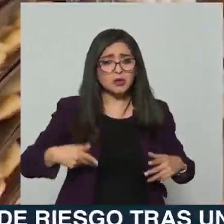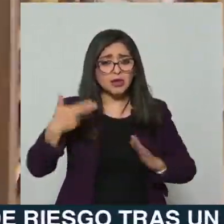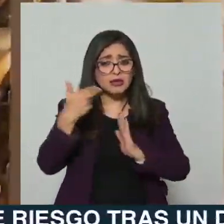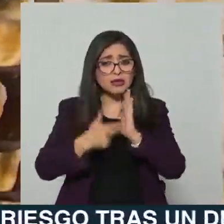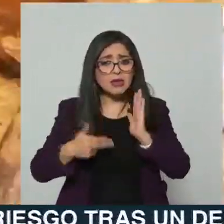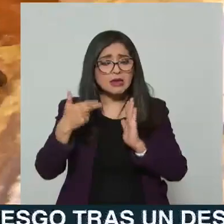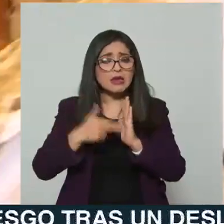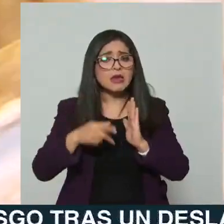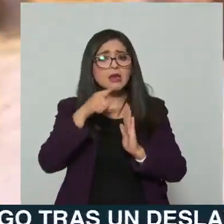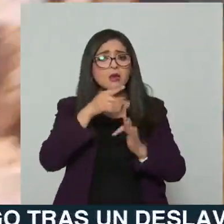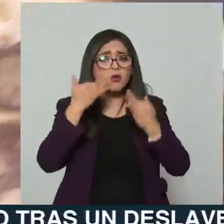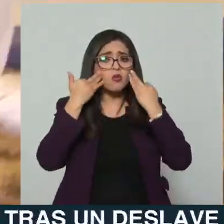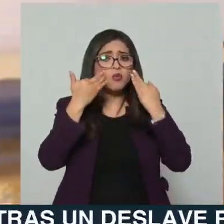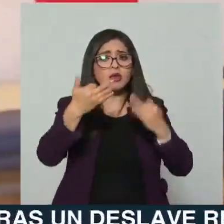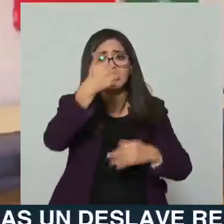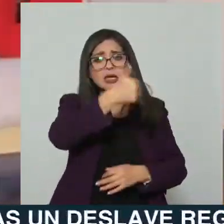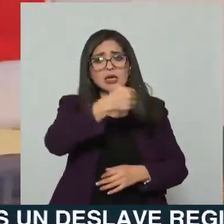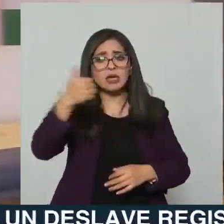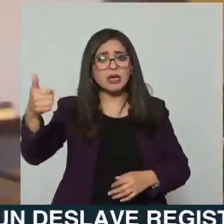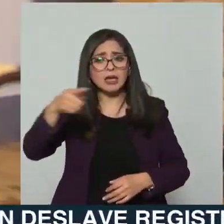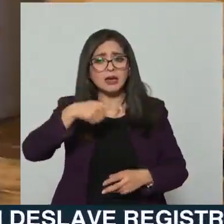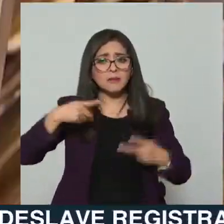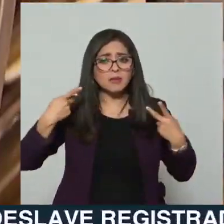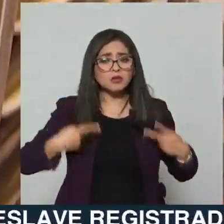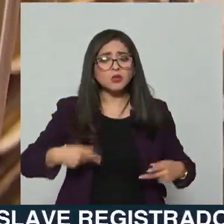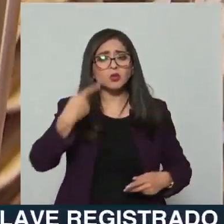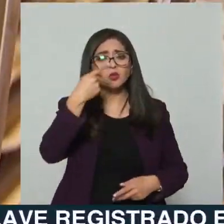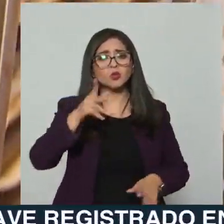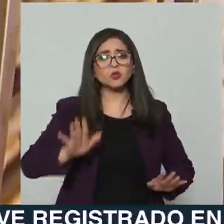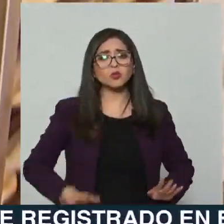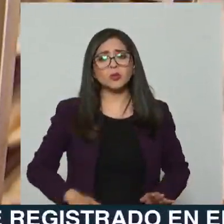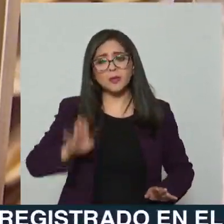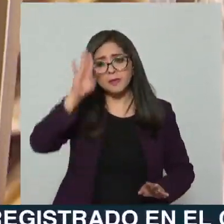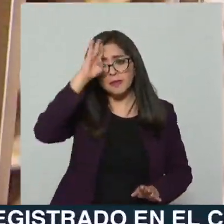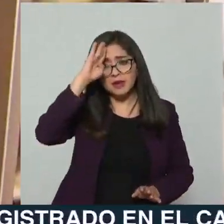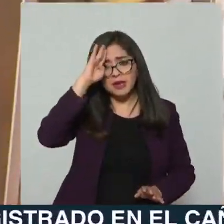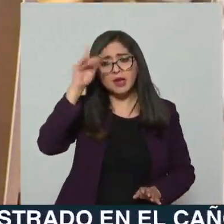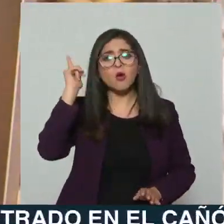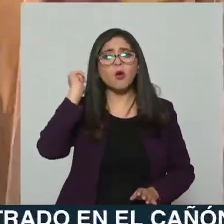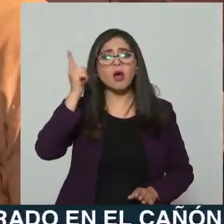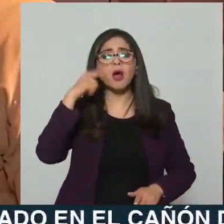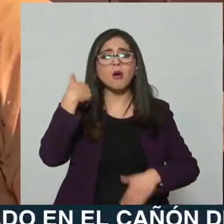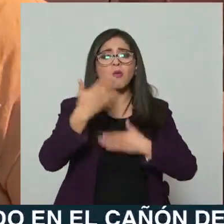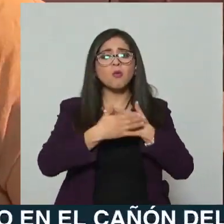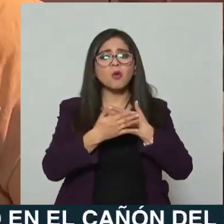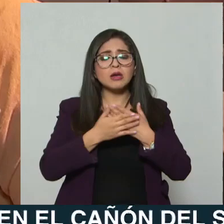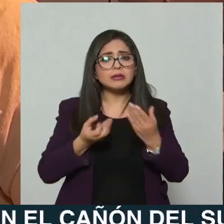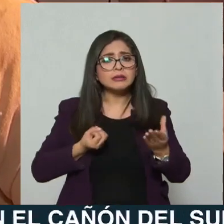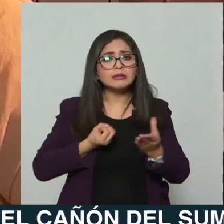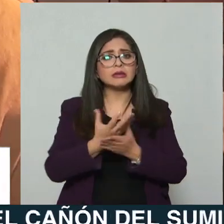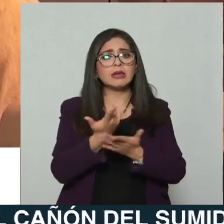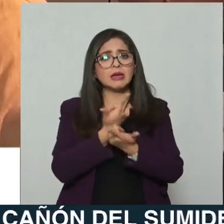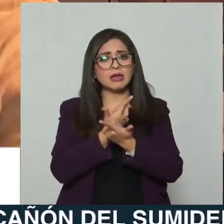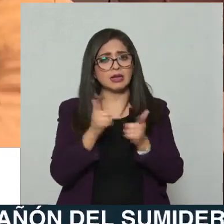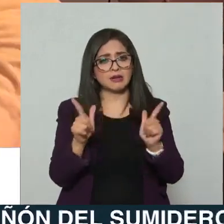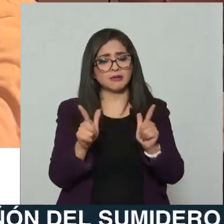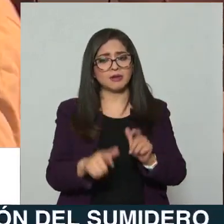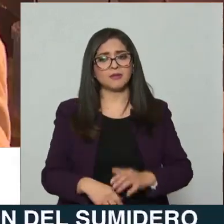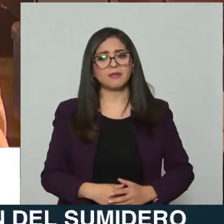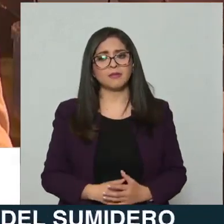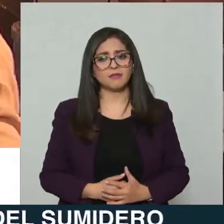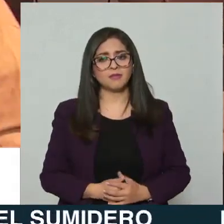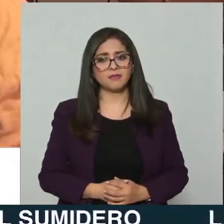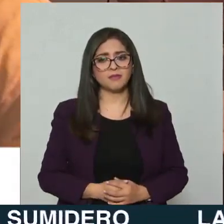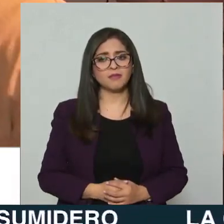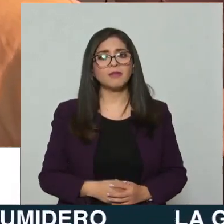ve reflejado en las acciones de cada uno de ellos, en su pensar cuando imaginan una vida fuera de este sitio. Porque la imaginación va más allá